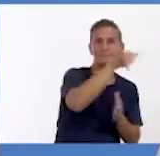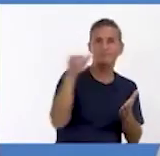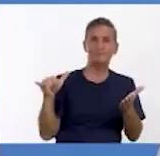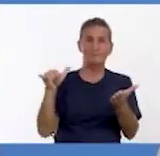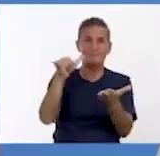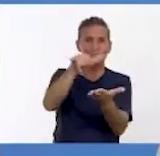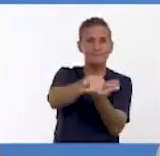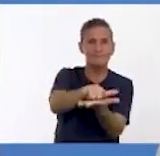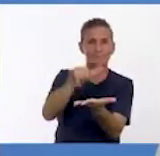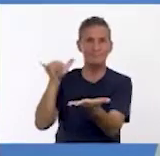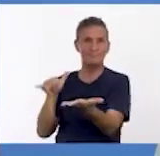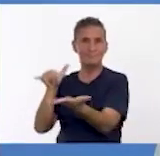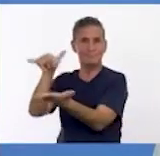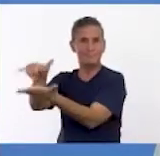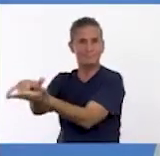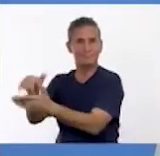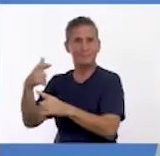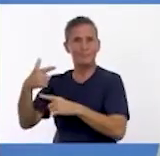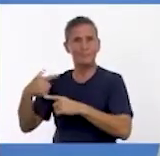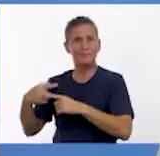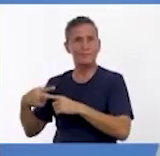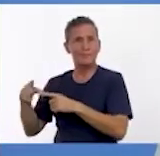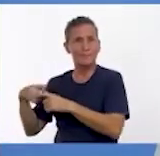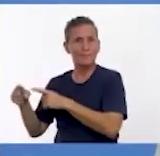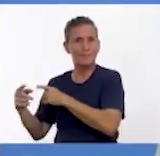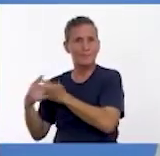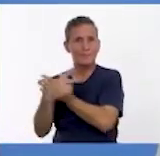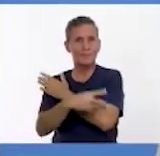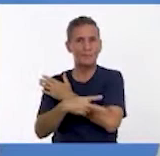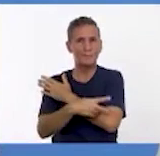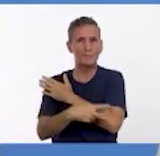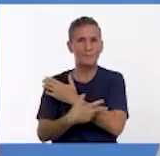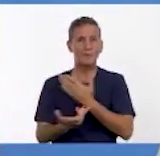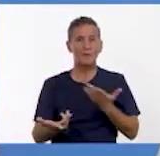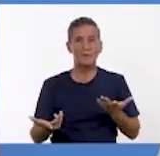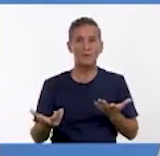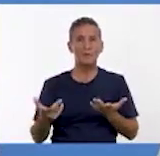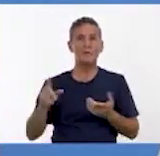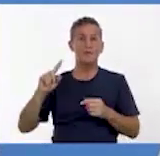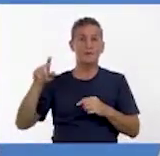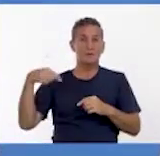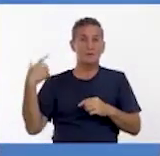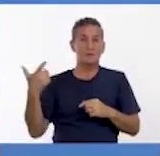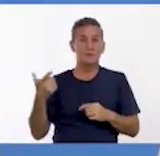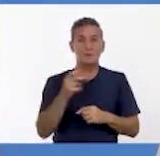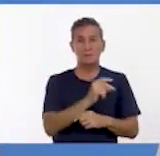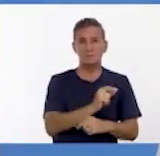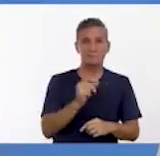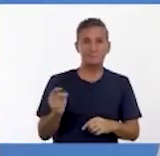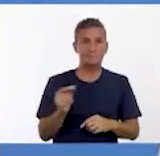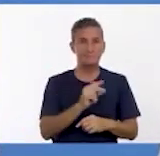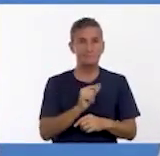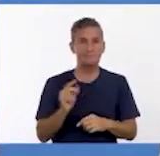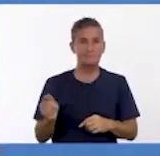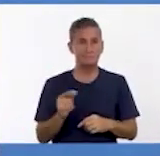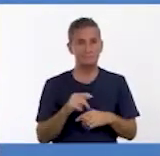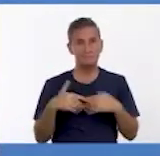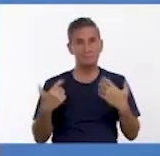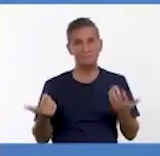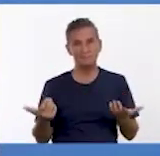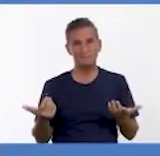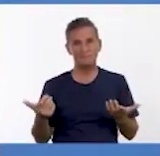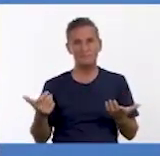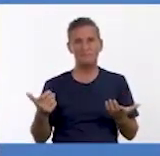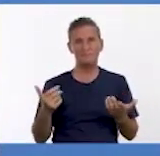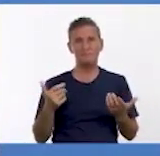realizan sin reconocer las virtudes y las tantas cosas que pueden lograr aquí en nuestro país a través del